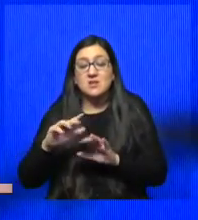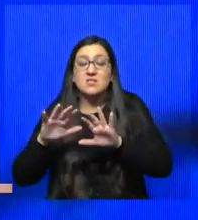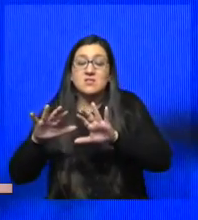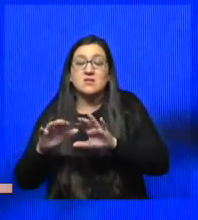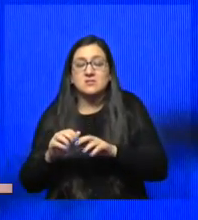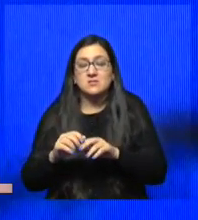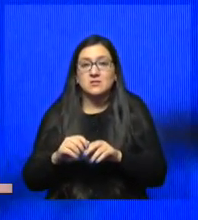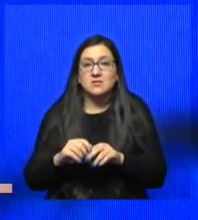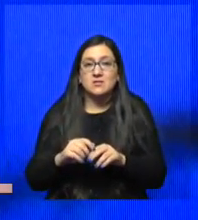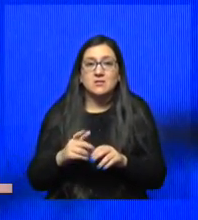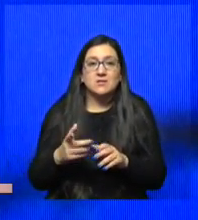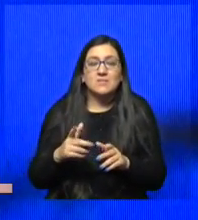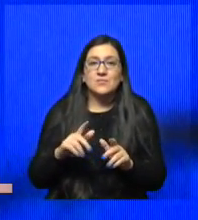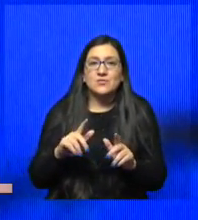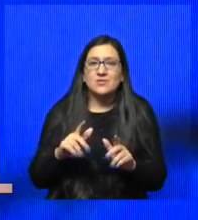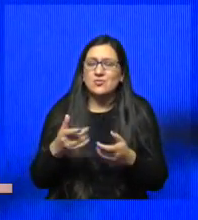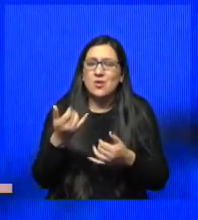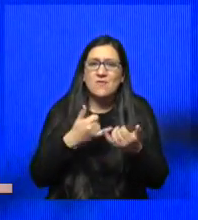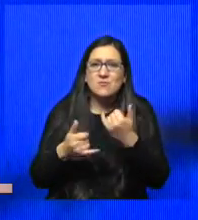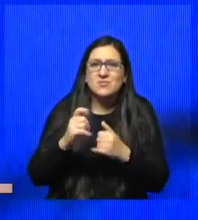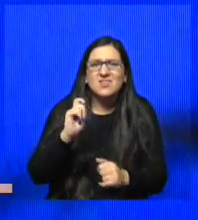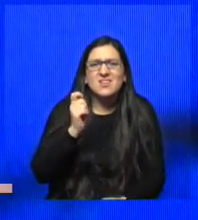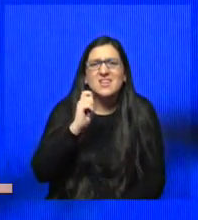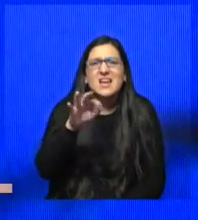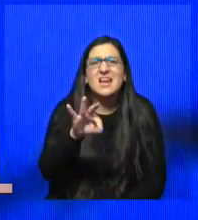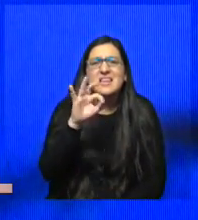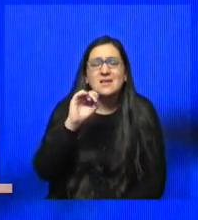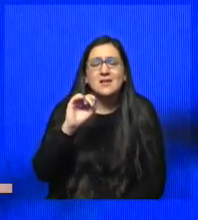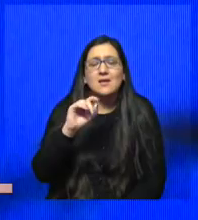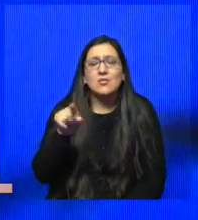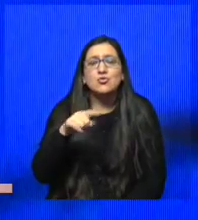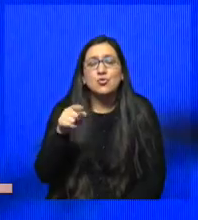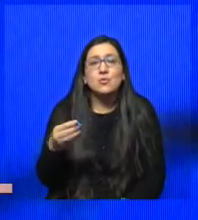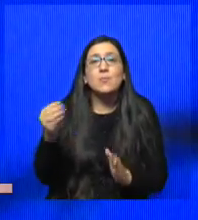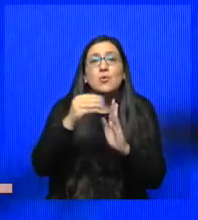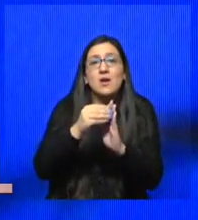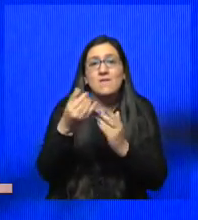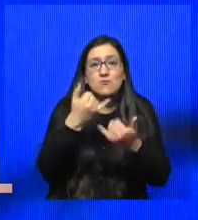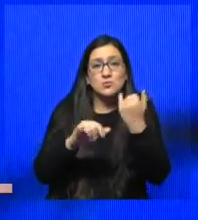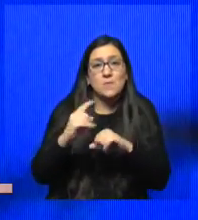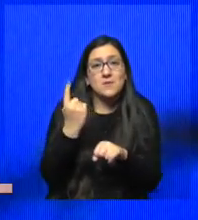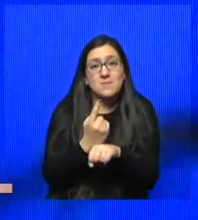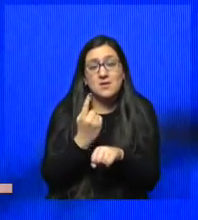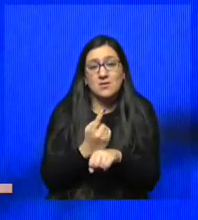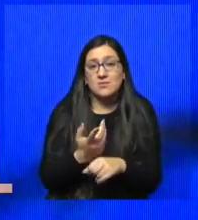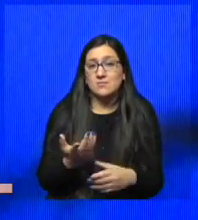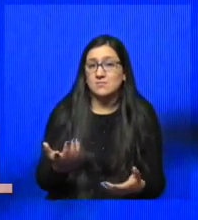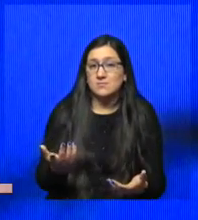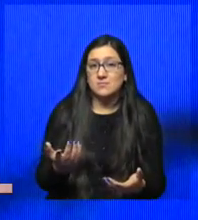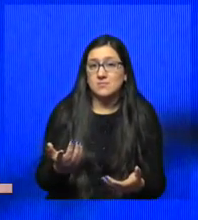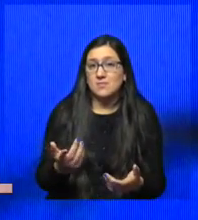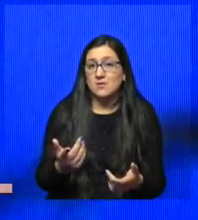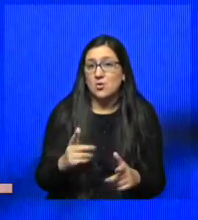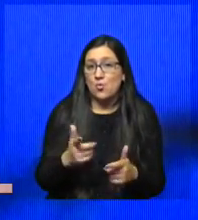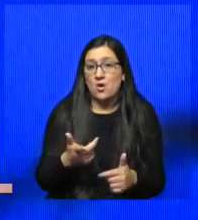el que tenga la capacidad de decidir quién está en la primera y quién está en la décima, nunca hubo en la humanidad tal poder.